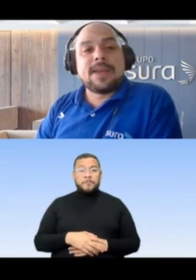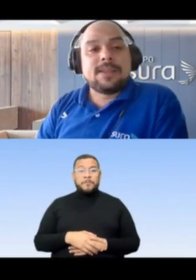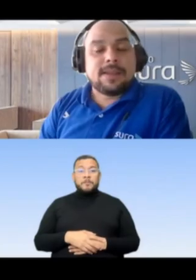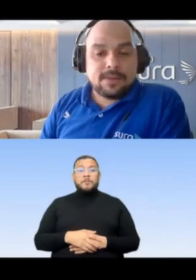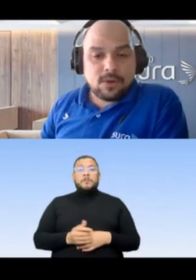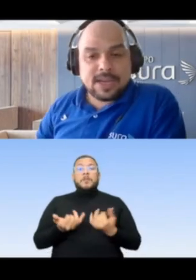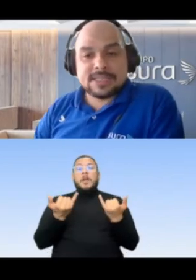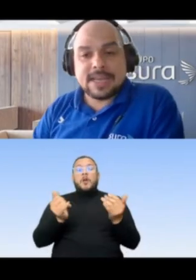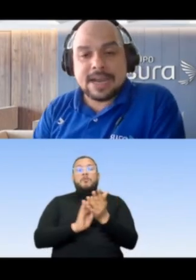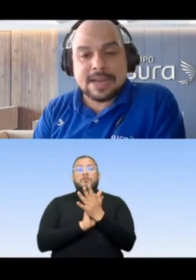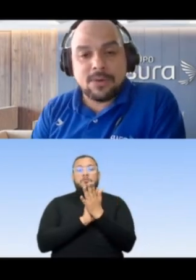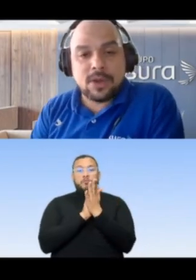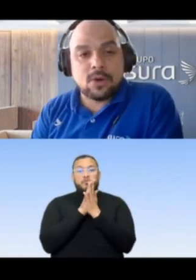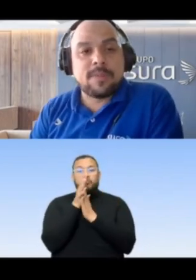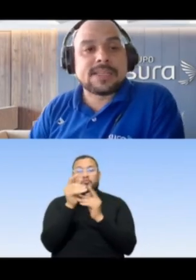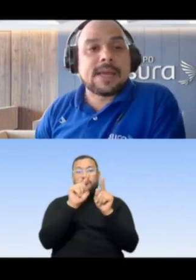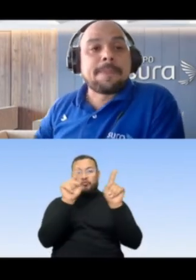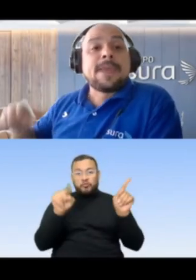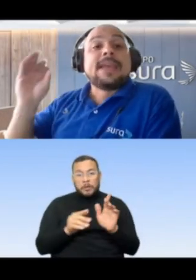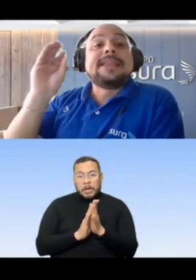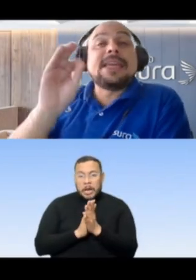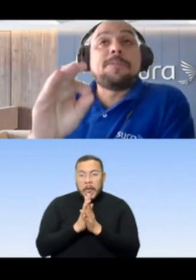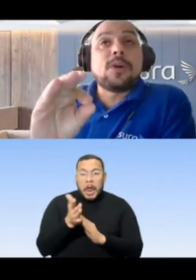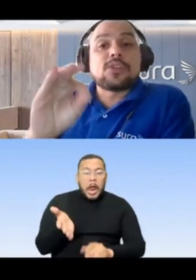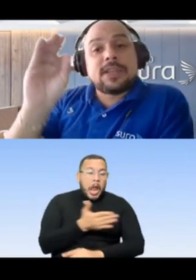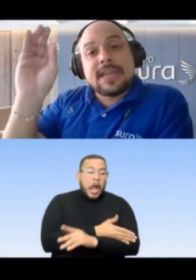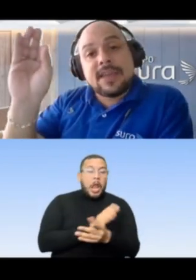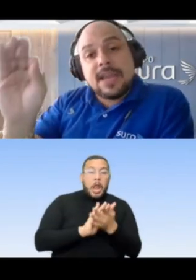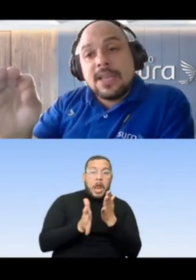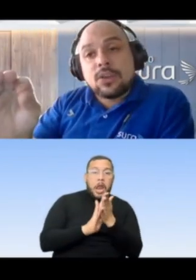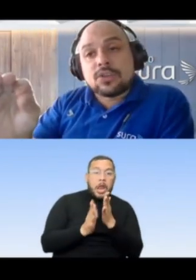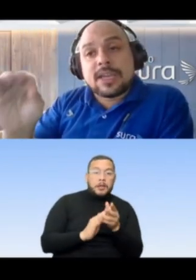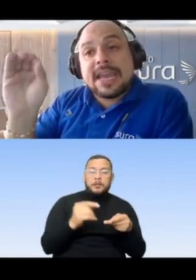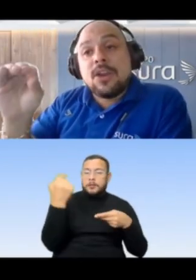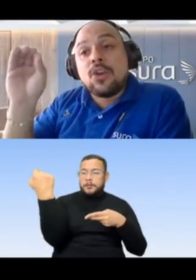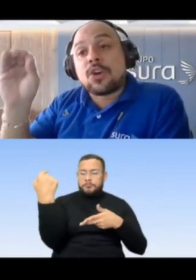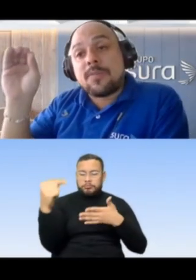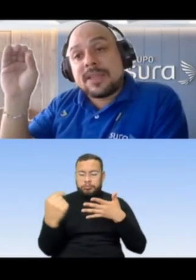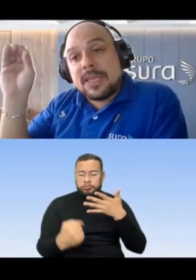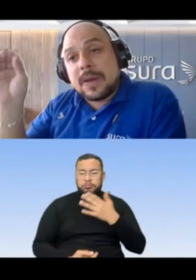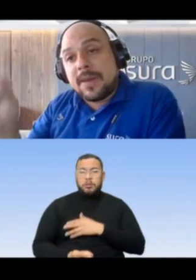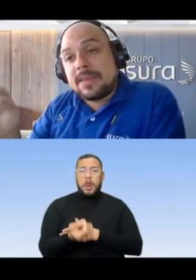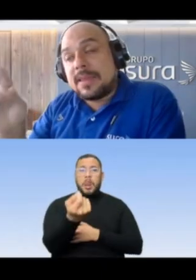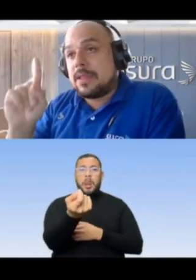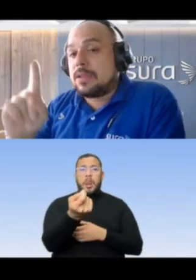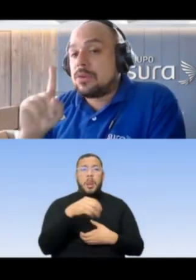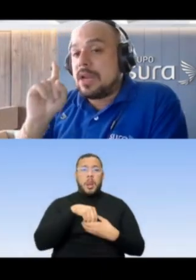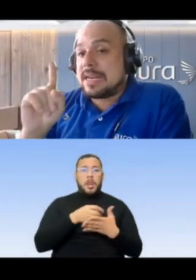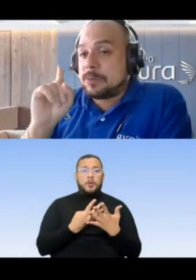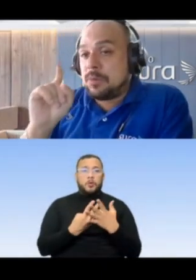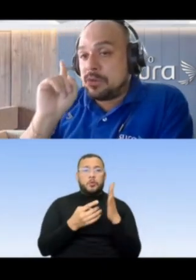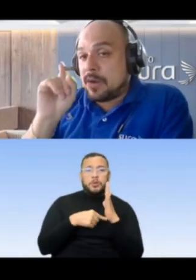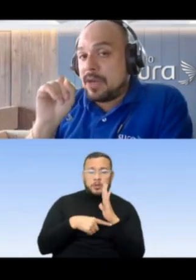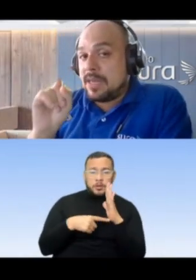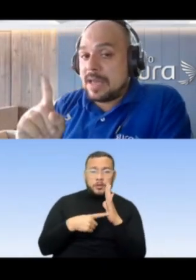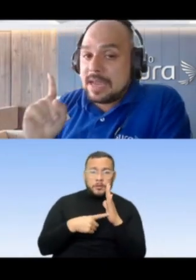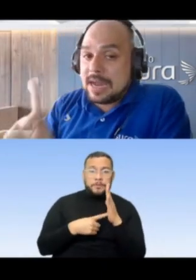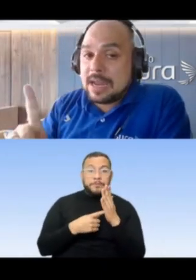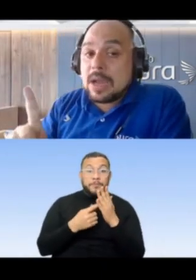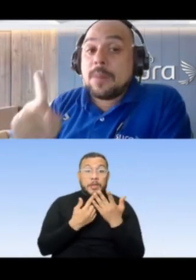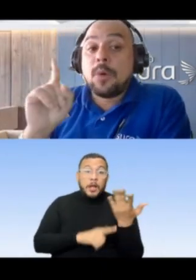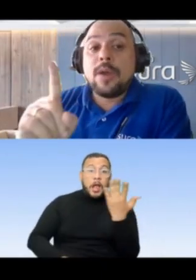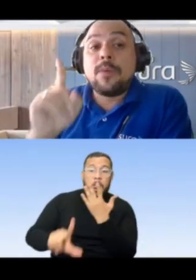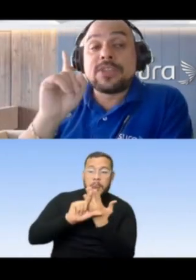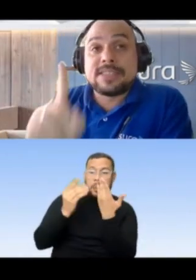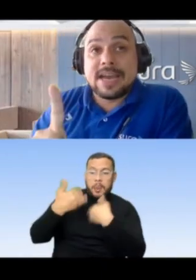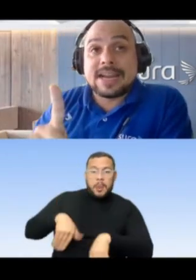aquí precisamente lo que les acabo de conversar. Tipos de delitos que normativamente dentro de la